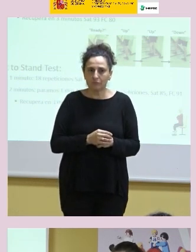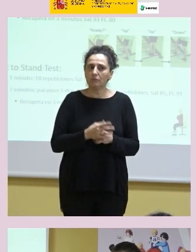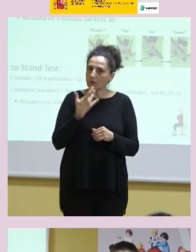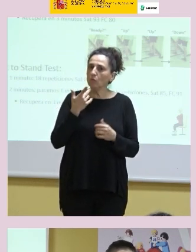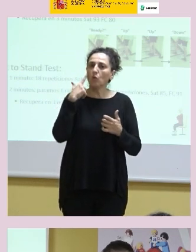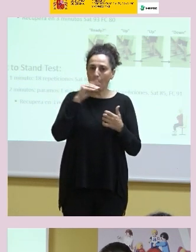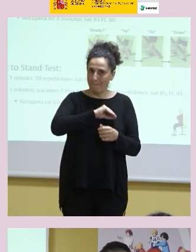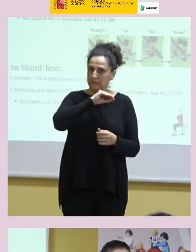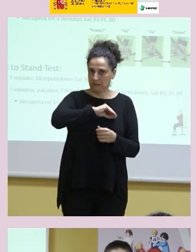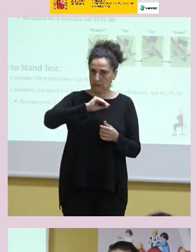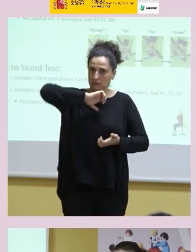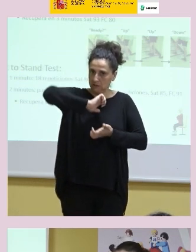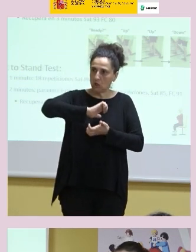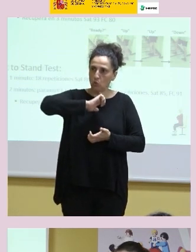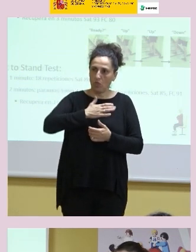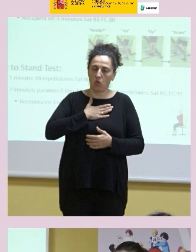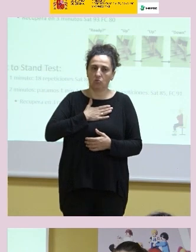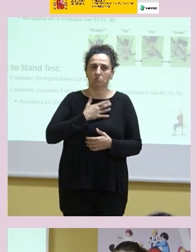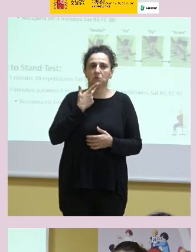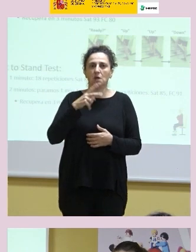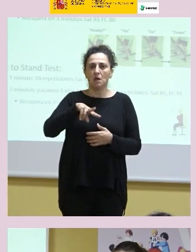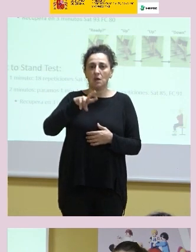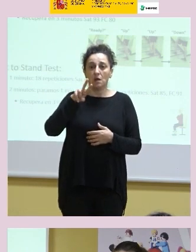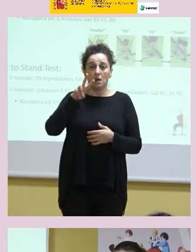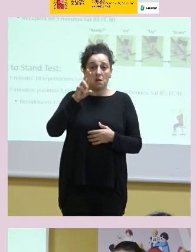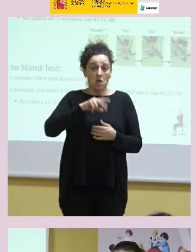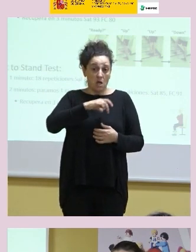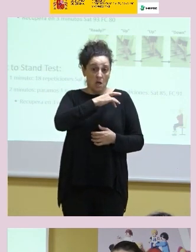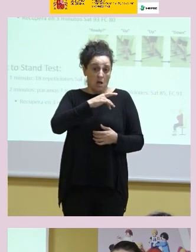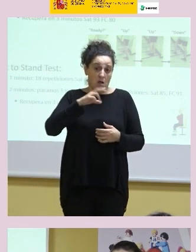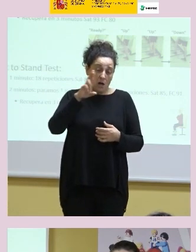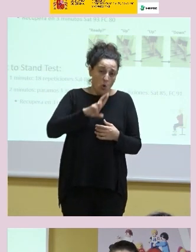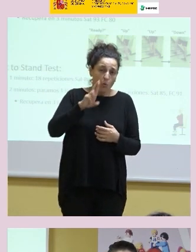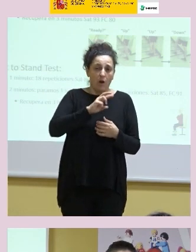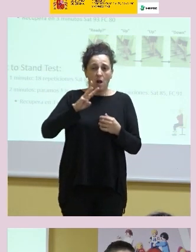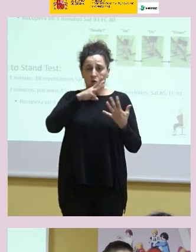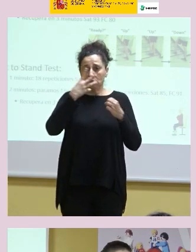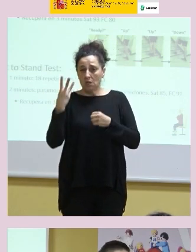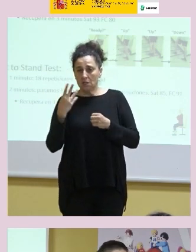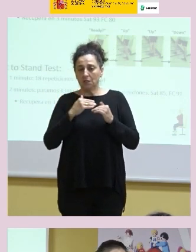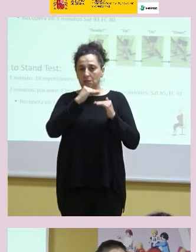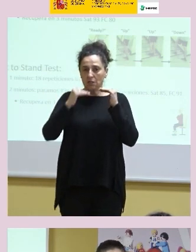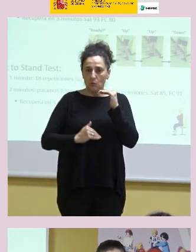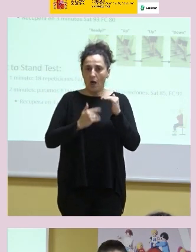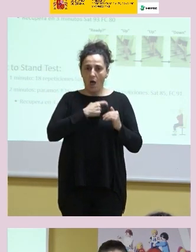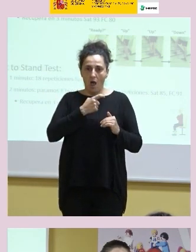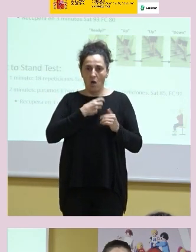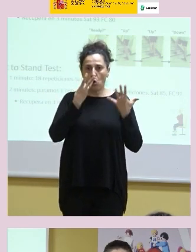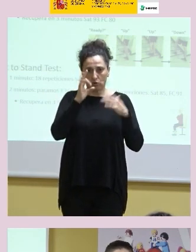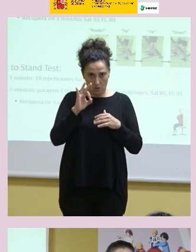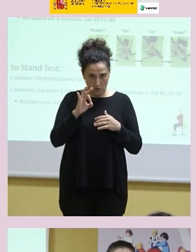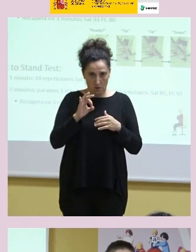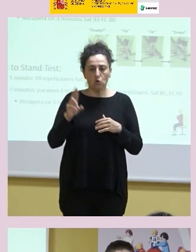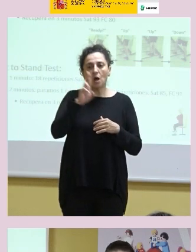minutos el paciente con el oxígeno puesto es capaz de recuperar a 93 de saturación y la frecuencia cardíaca baja a 80. Pues la recuperación